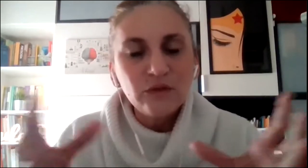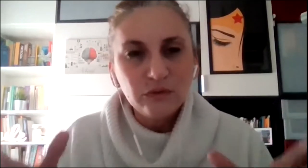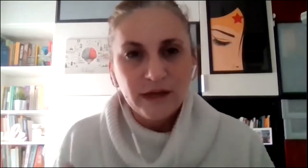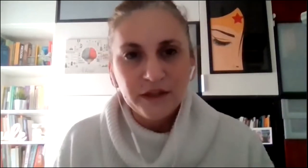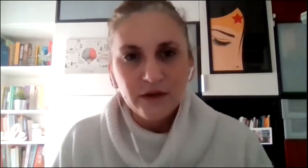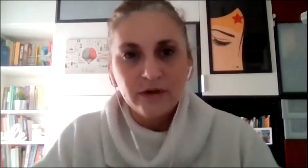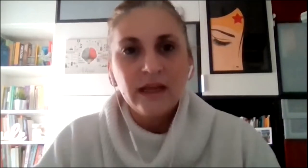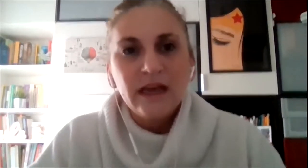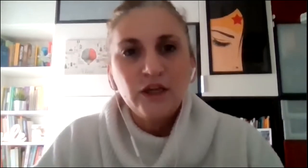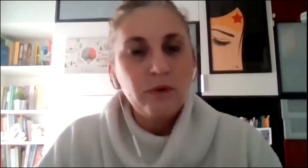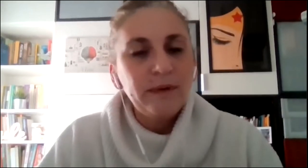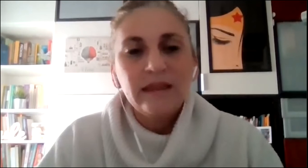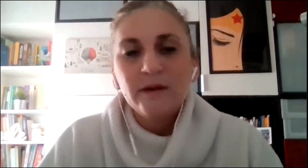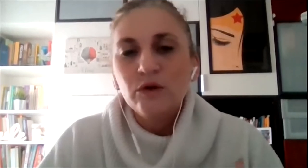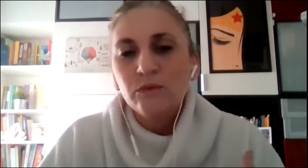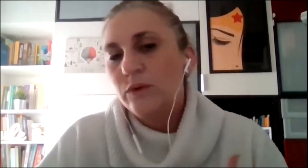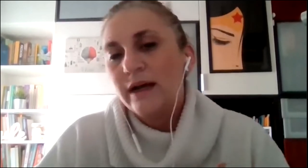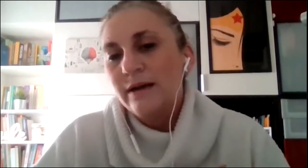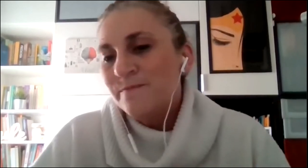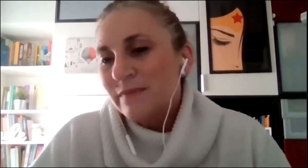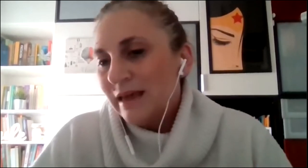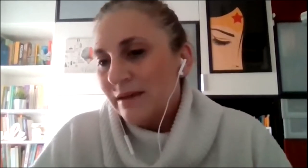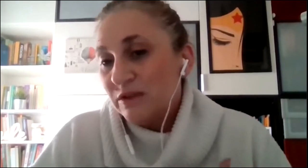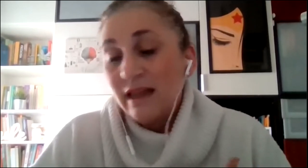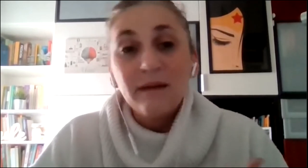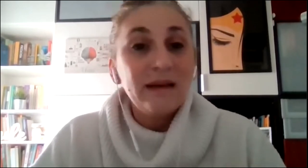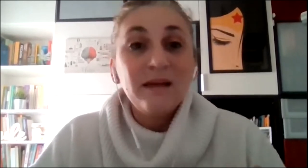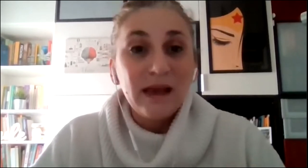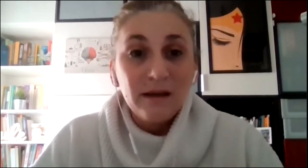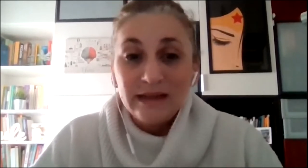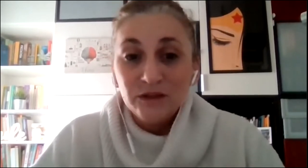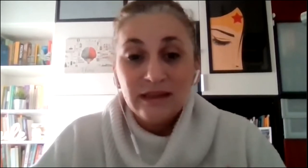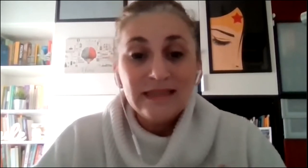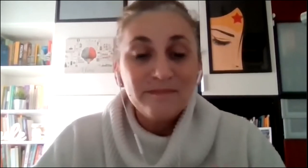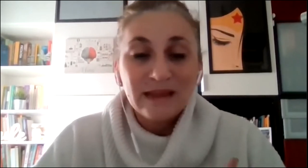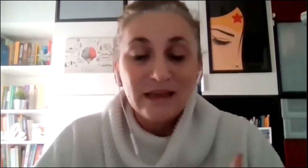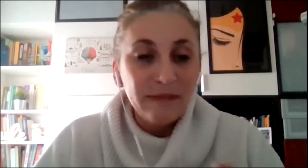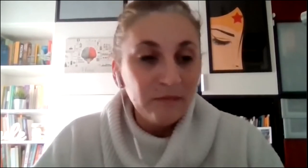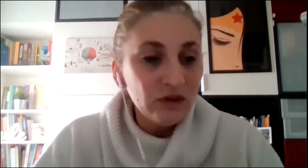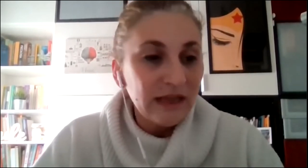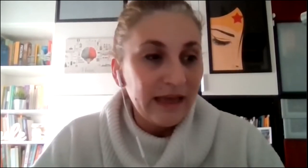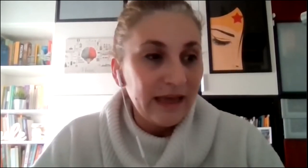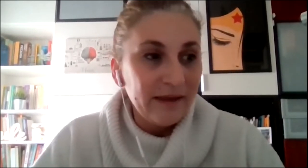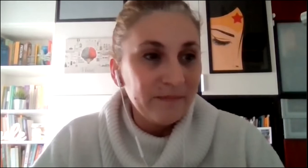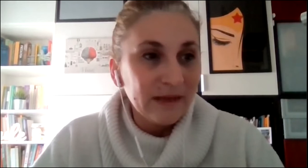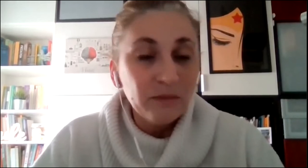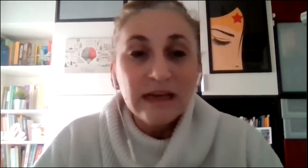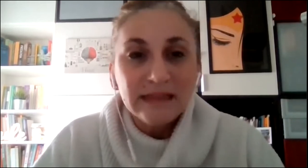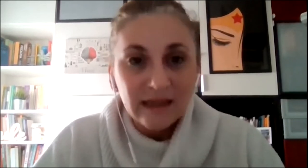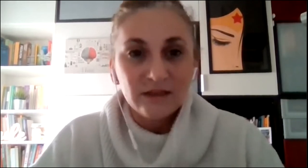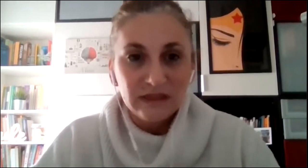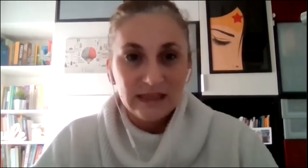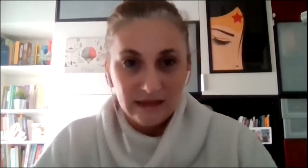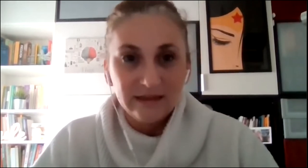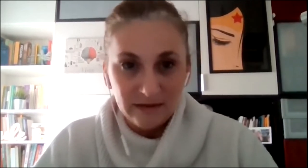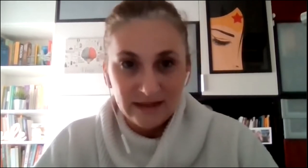falta estructuración, ellos lo perciben como un lugar pues nada amigable. Entonces vemos muy